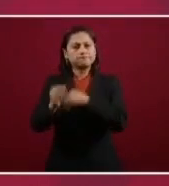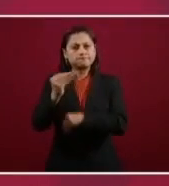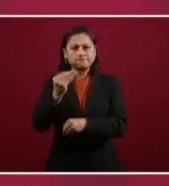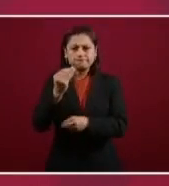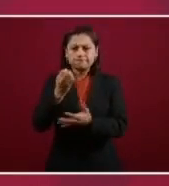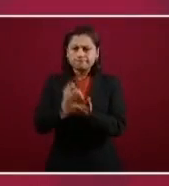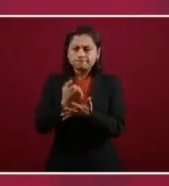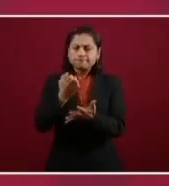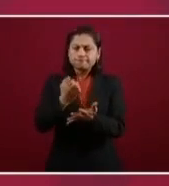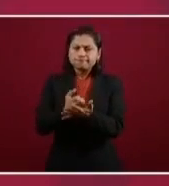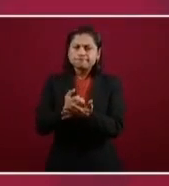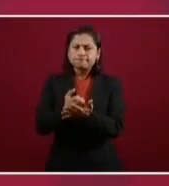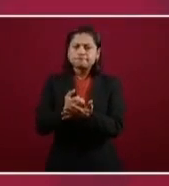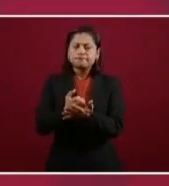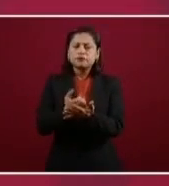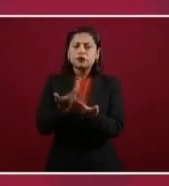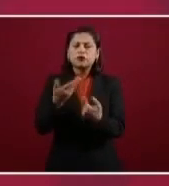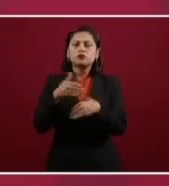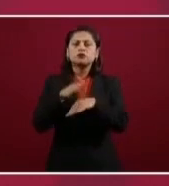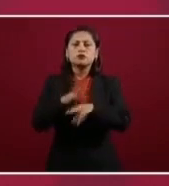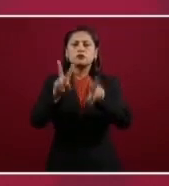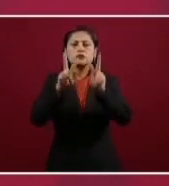en inversión extranjera